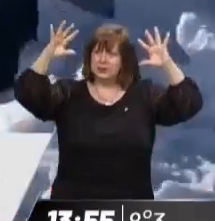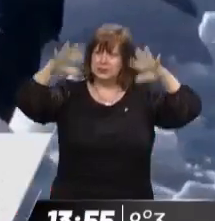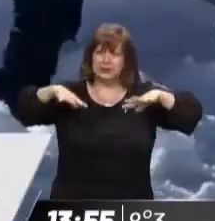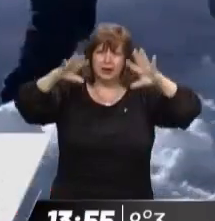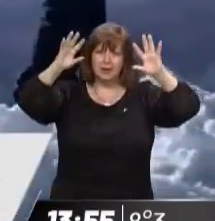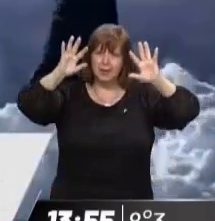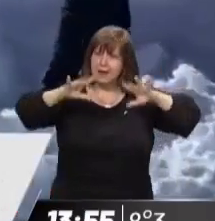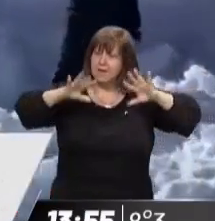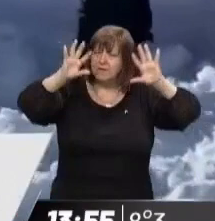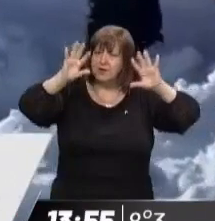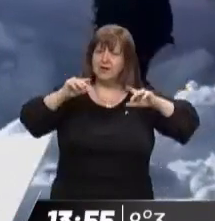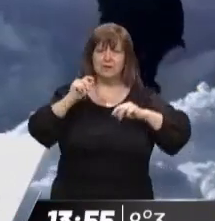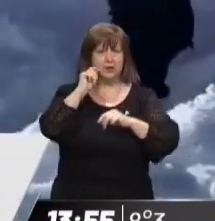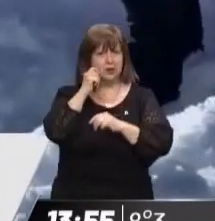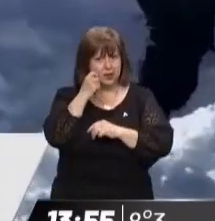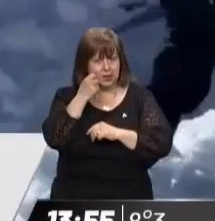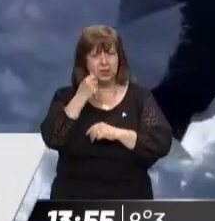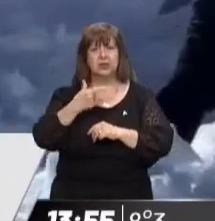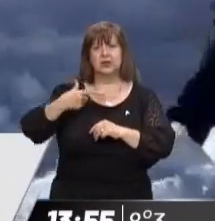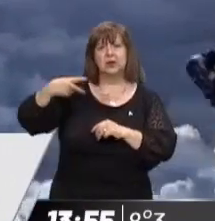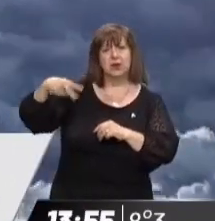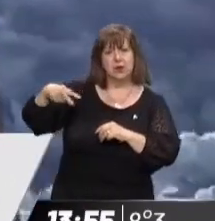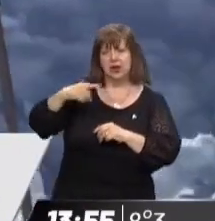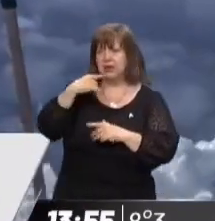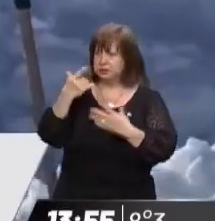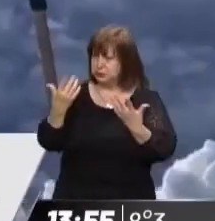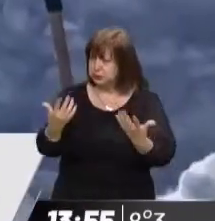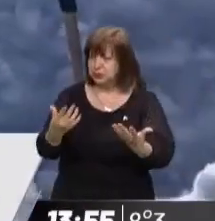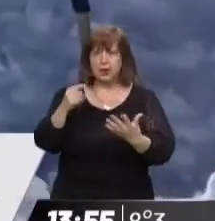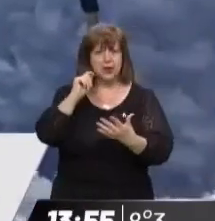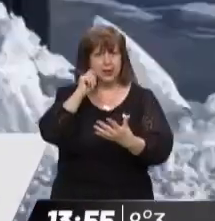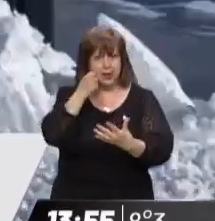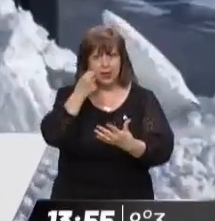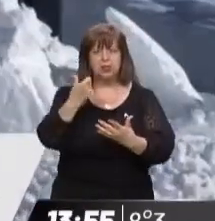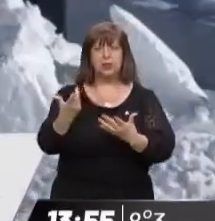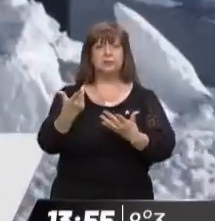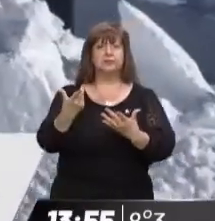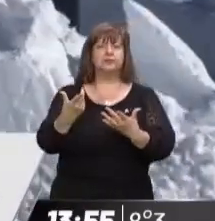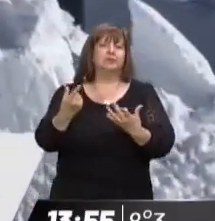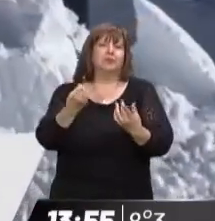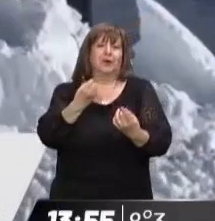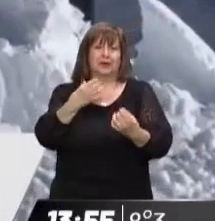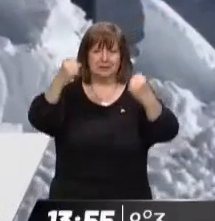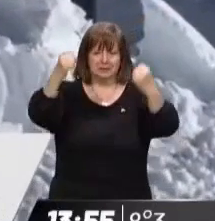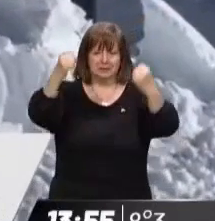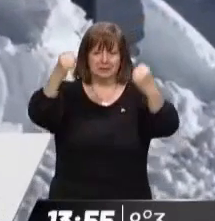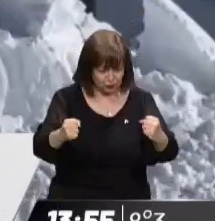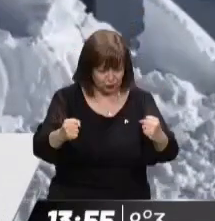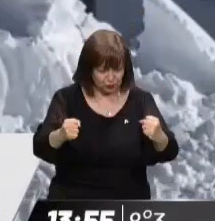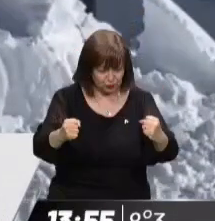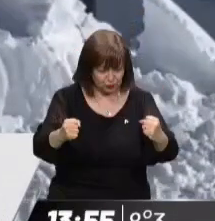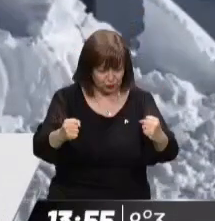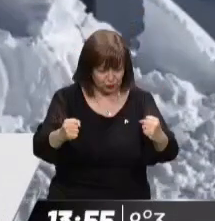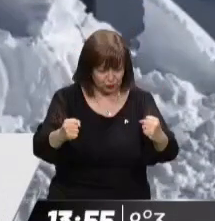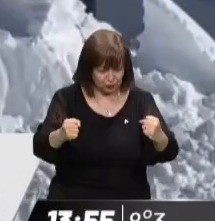es la cara positiva de lo que va dejando el temporal, no solo por una cuestión deportiva, porque permite a los amantes del esquí poder desarrollar